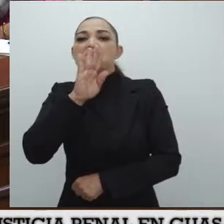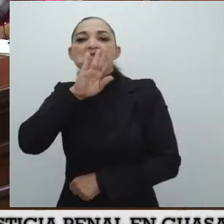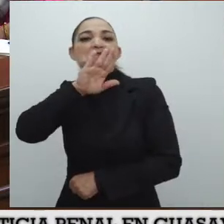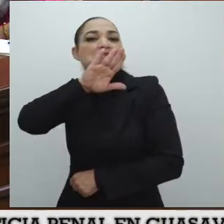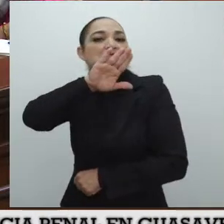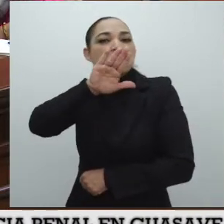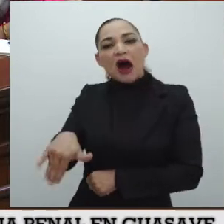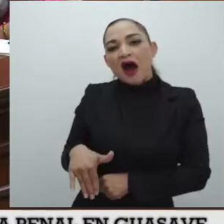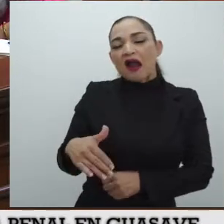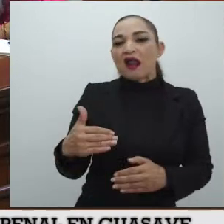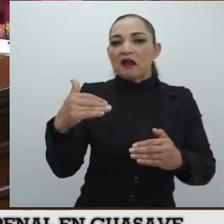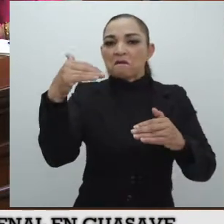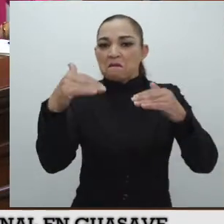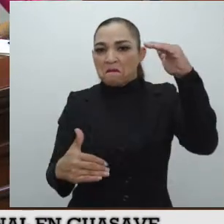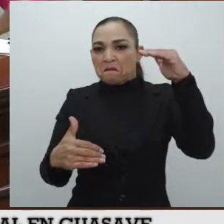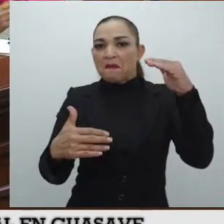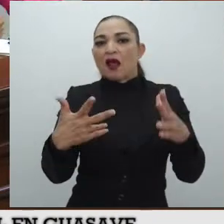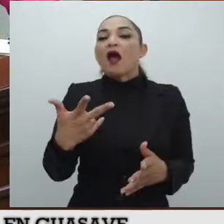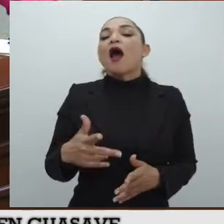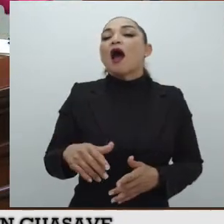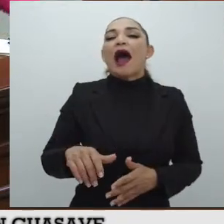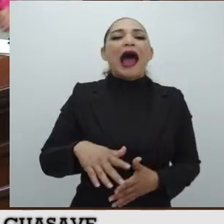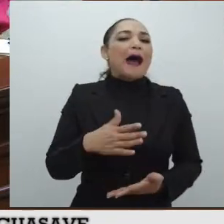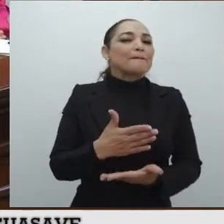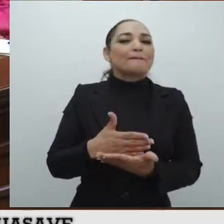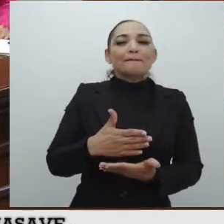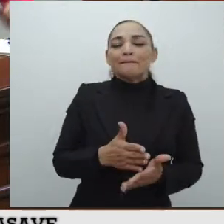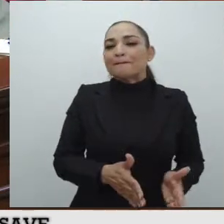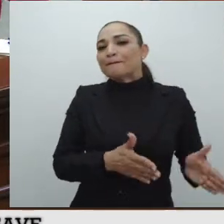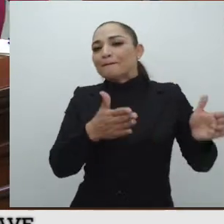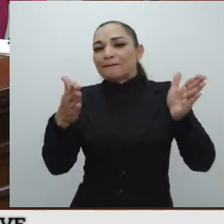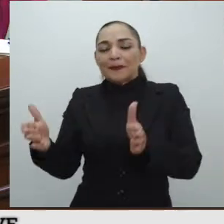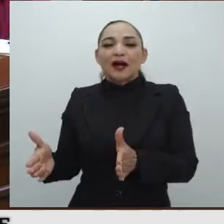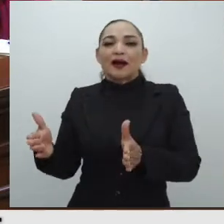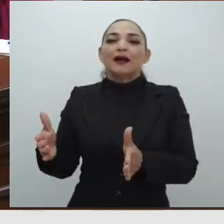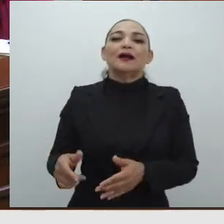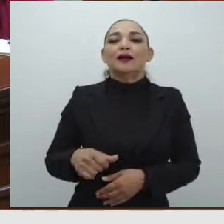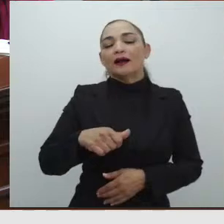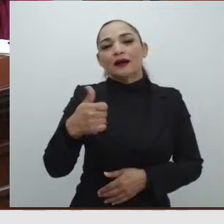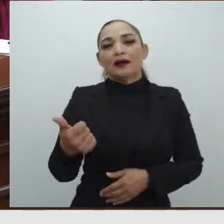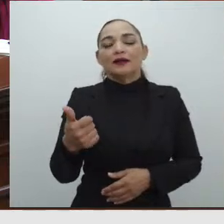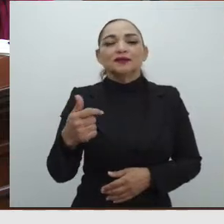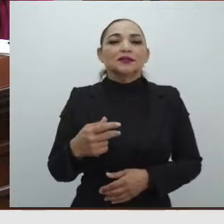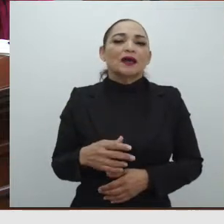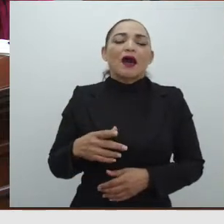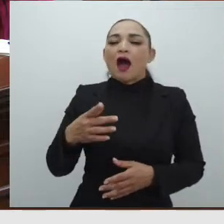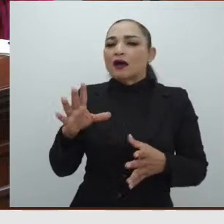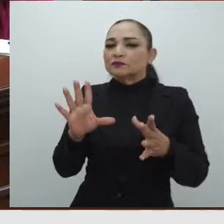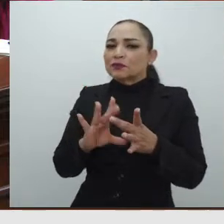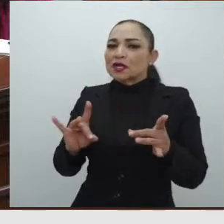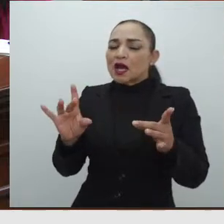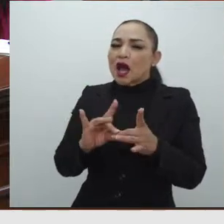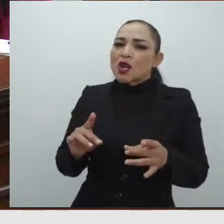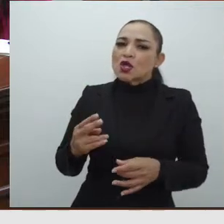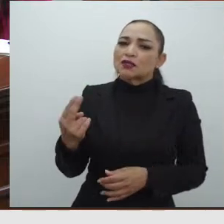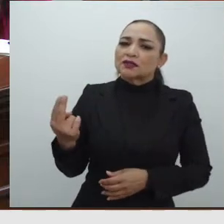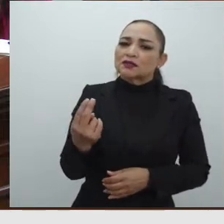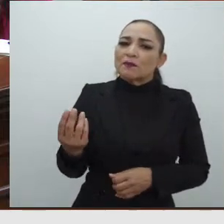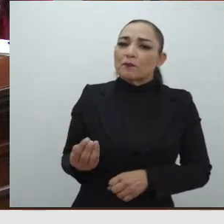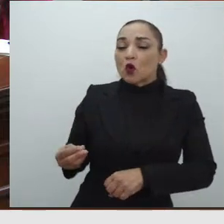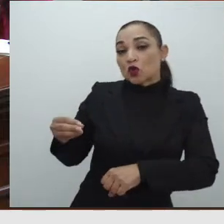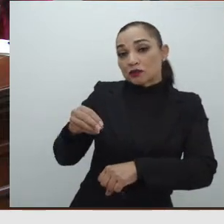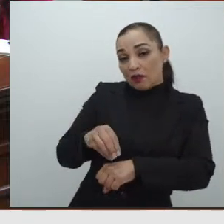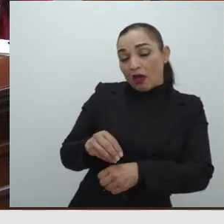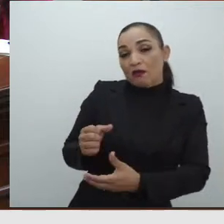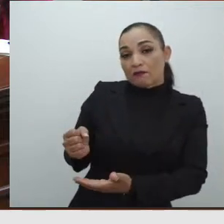inequitativa. Ya que en otras ocasiones se ha mencionado la necesidad de etiquetarle recursos a este centro